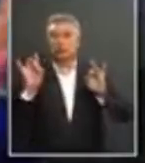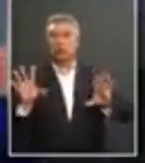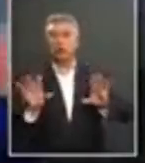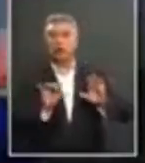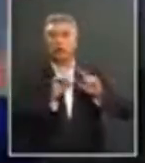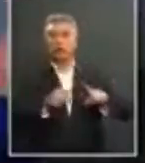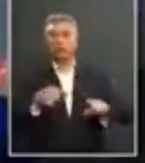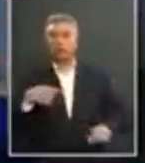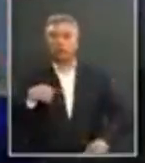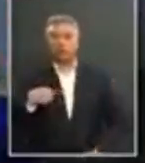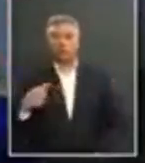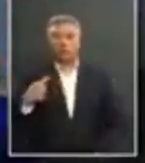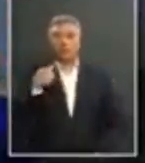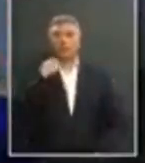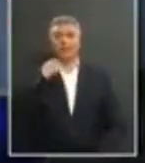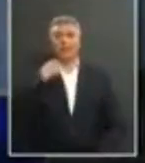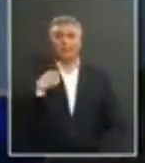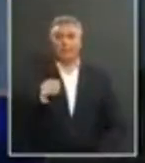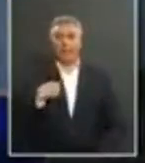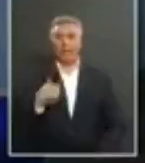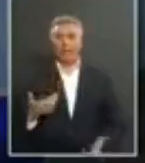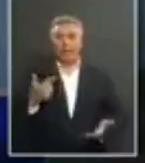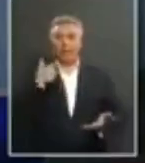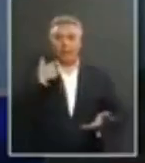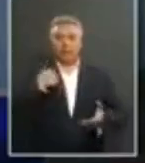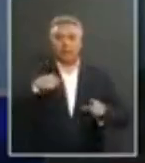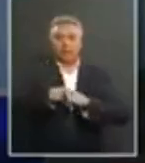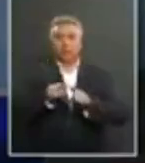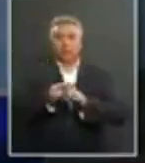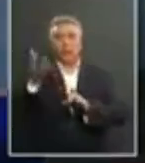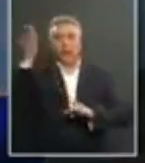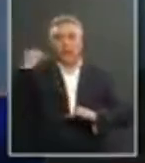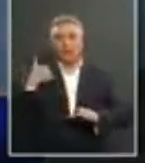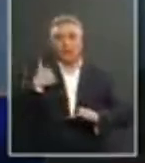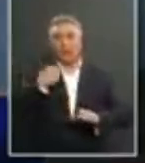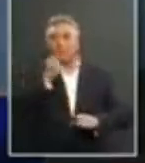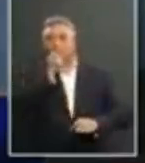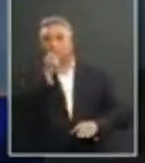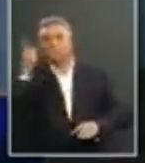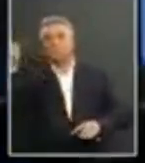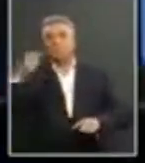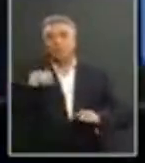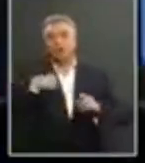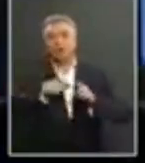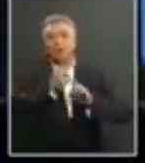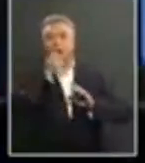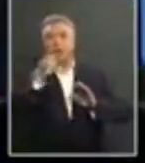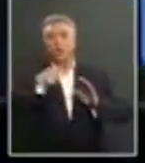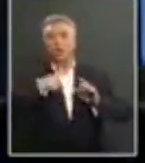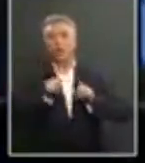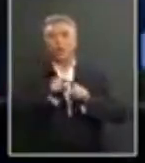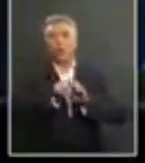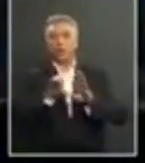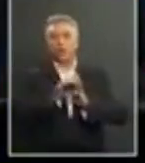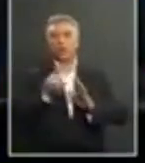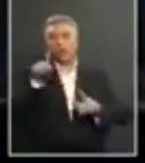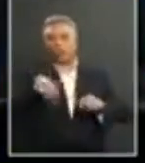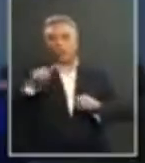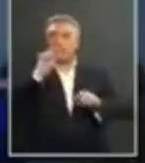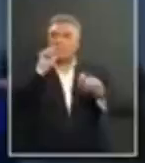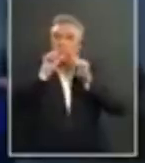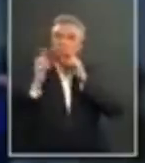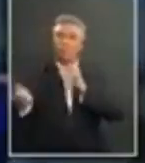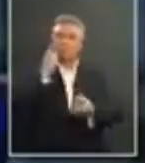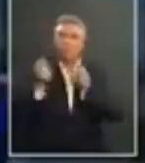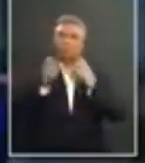fui víctima, producto de la acusación constitucional. Segundo, usted sabía que iba con la plata, básicamente, ¿no? Claro, y eso es